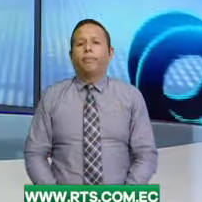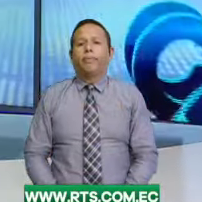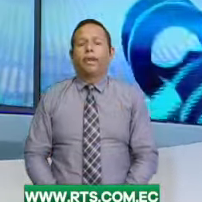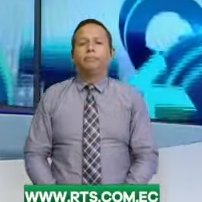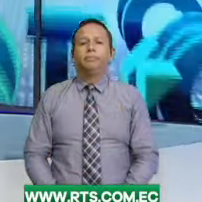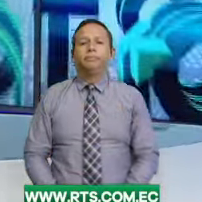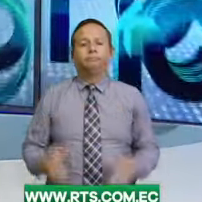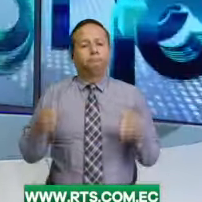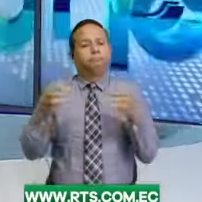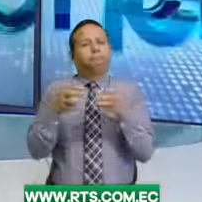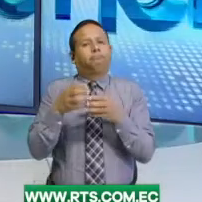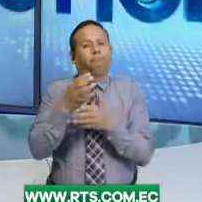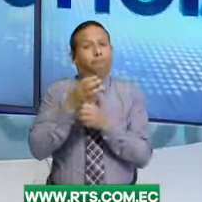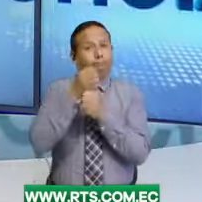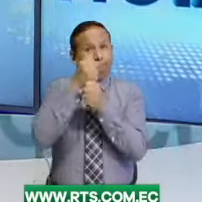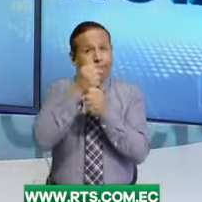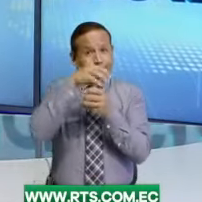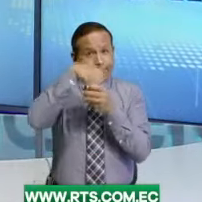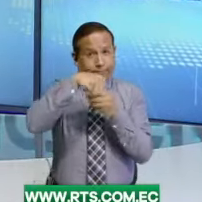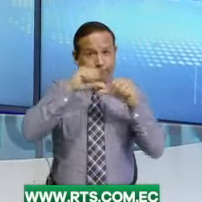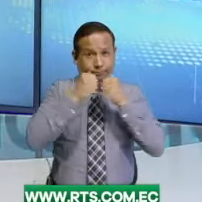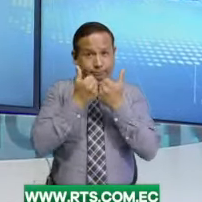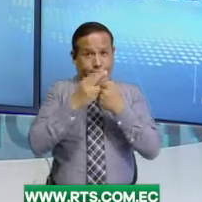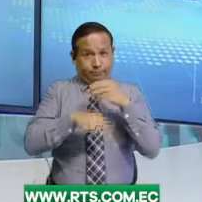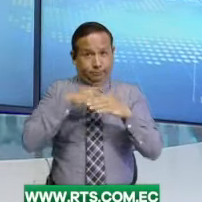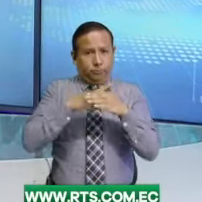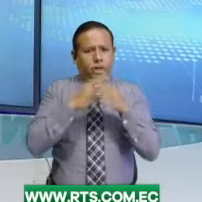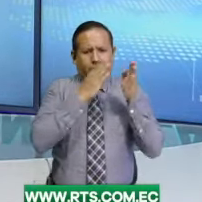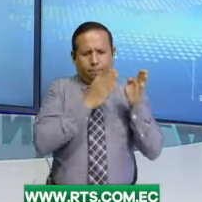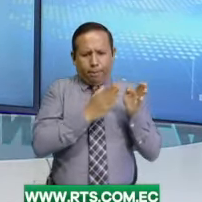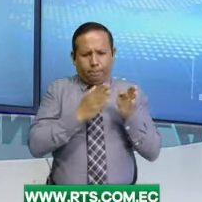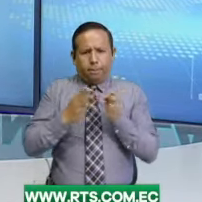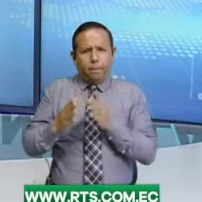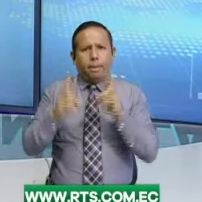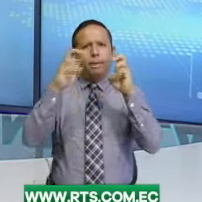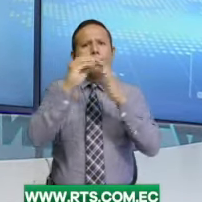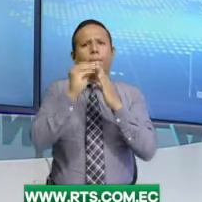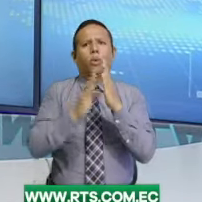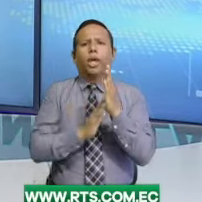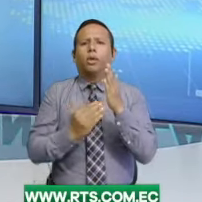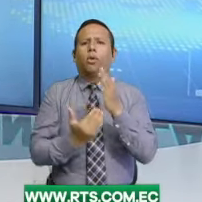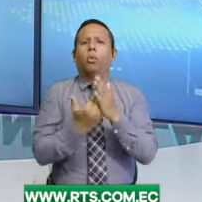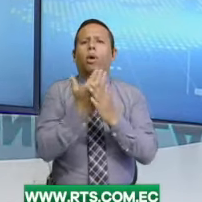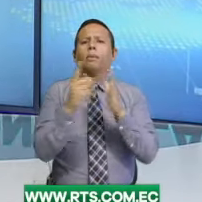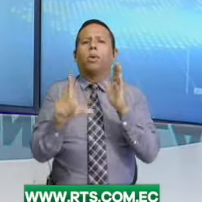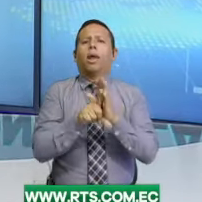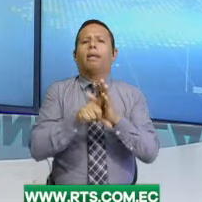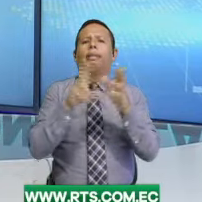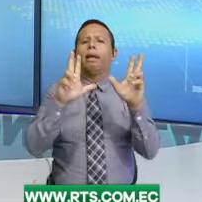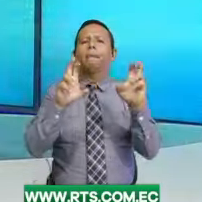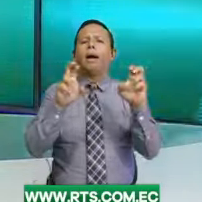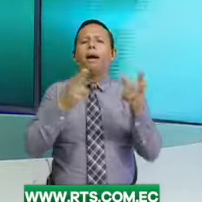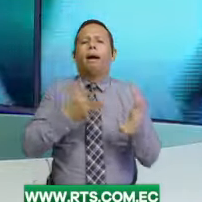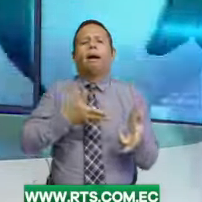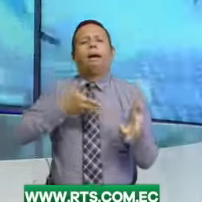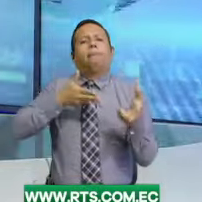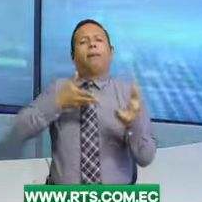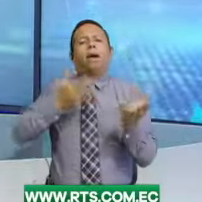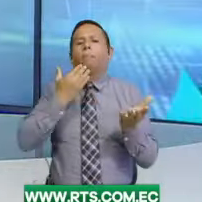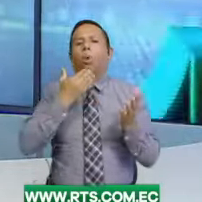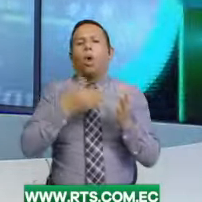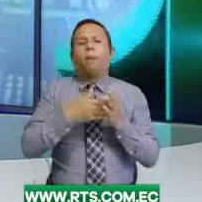La Comisión de Seguridad de la Asamblea Nacional ultima detalles del proyecto de ley de armas con el objetivo de crear